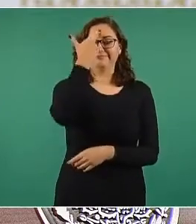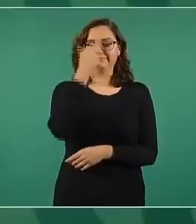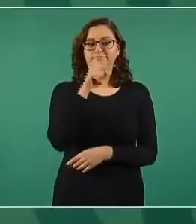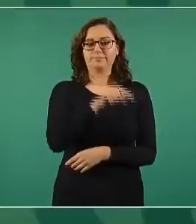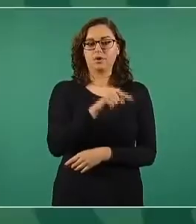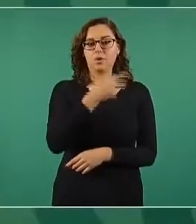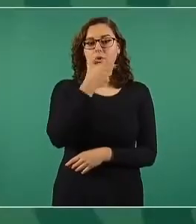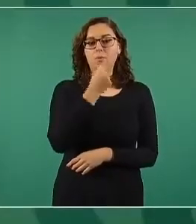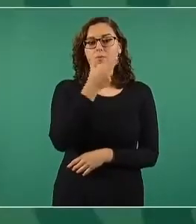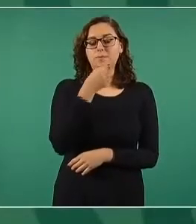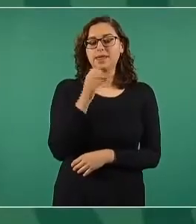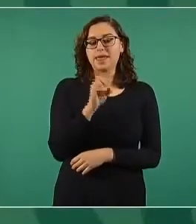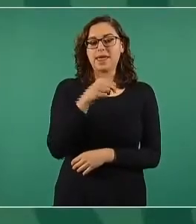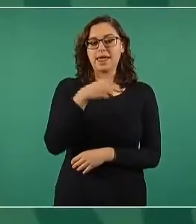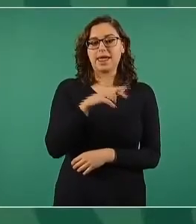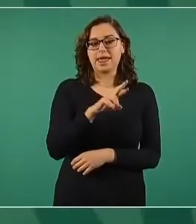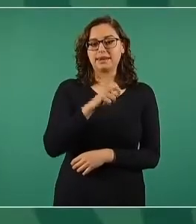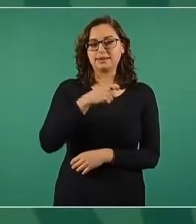maestro.